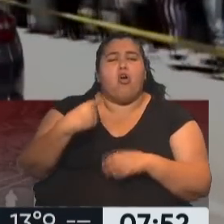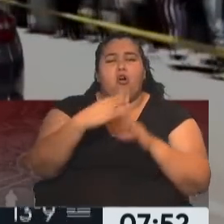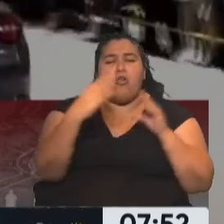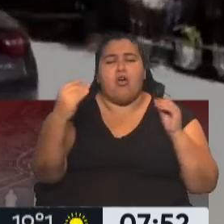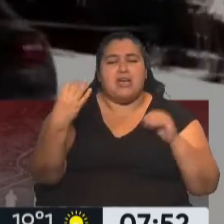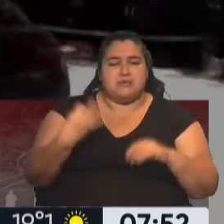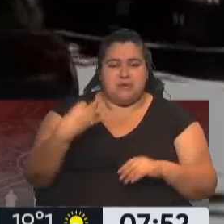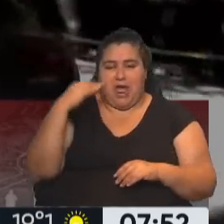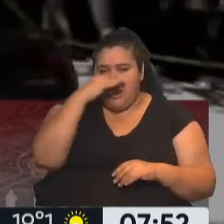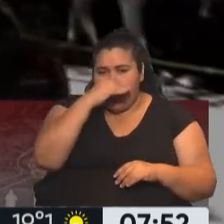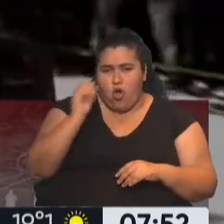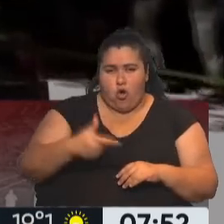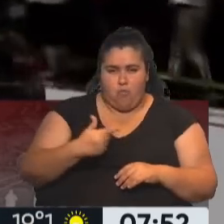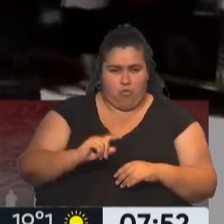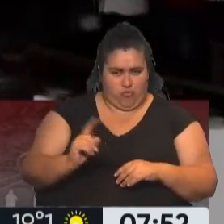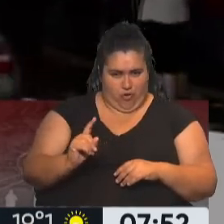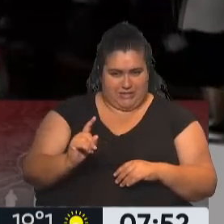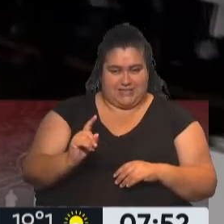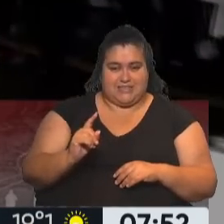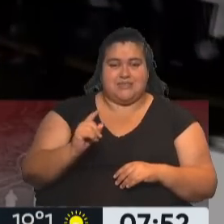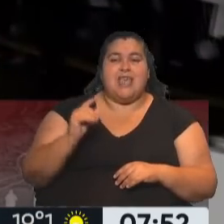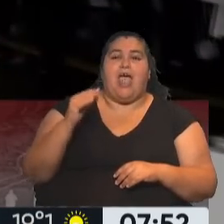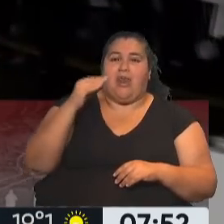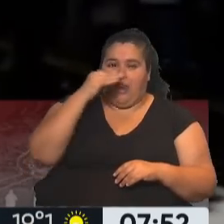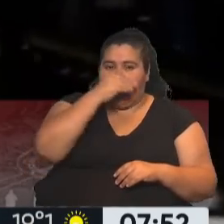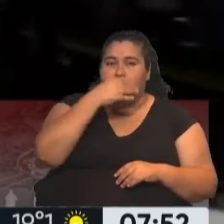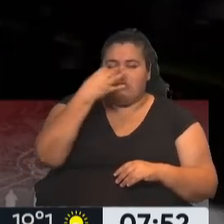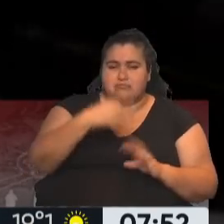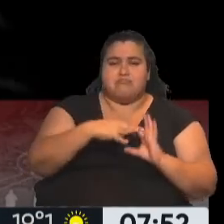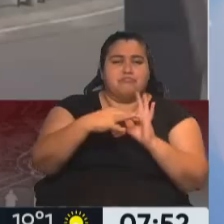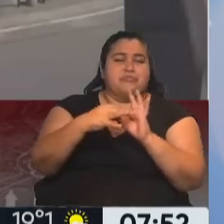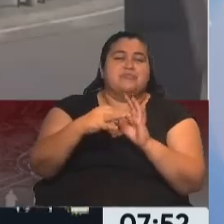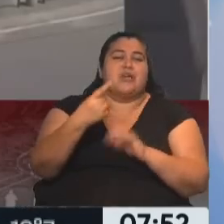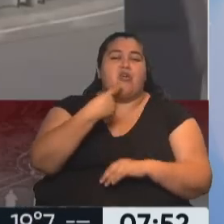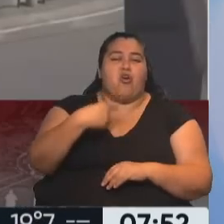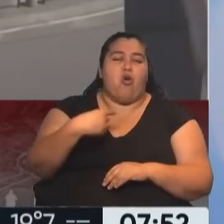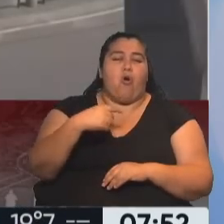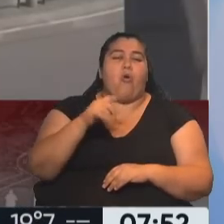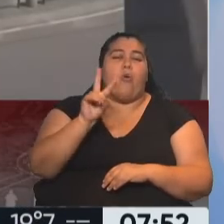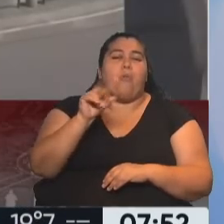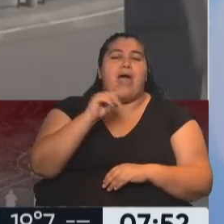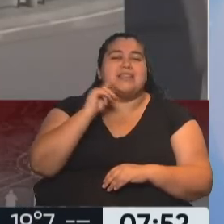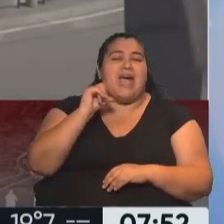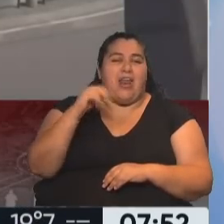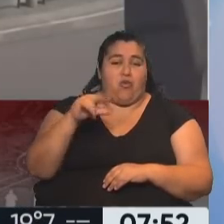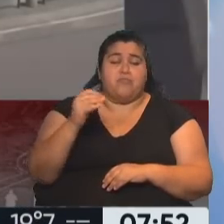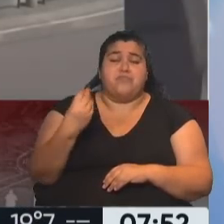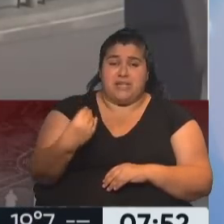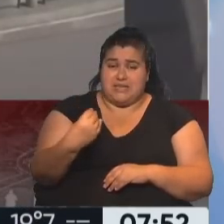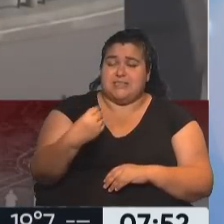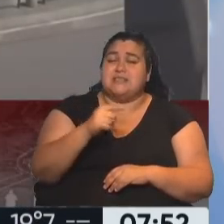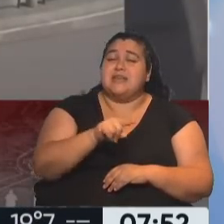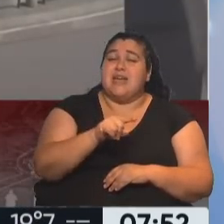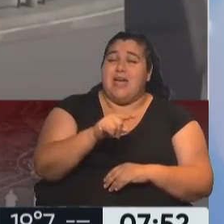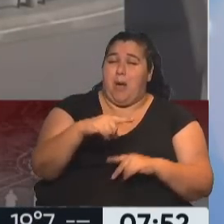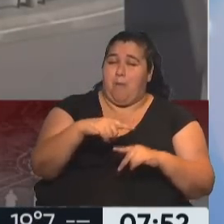que no era un negro común, la pintura, sino que era un negro Vaticano. Alguna vez alguien me había contado que había un color negro de Mercedes-Benz, que era un color que se